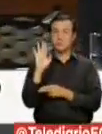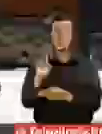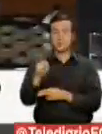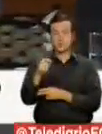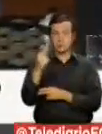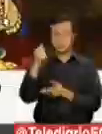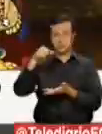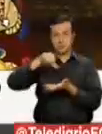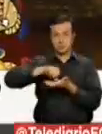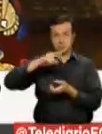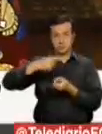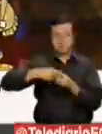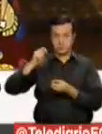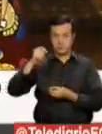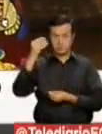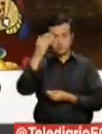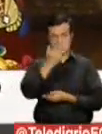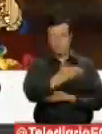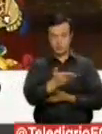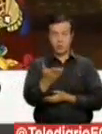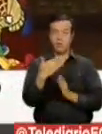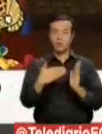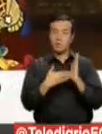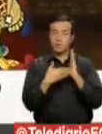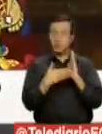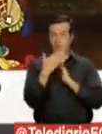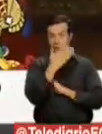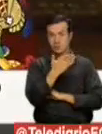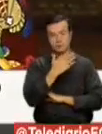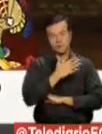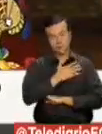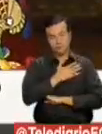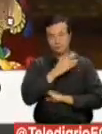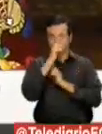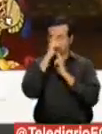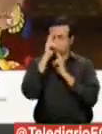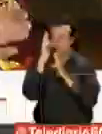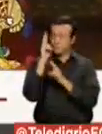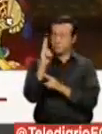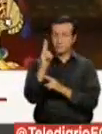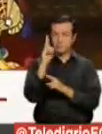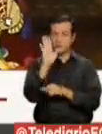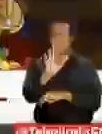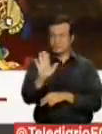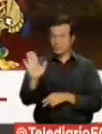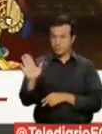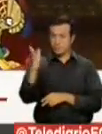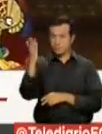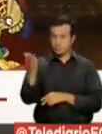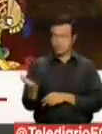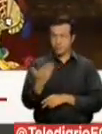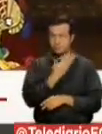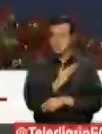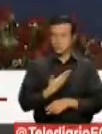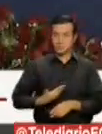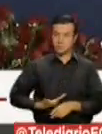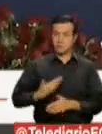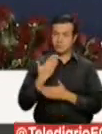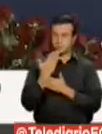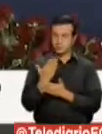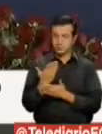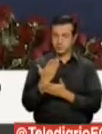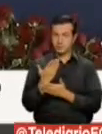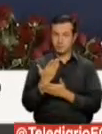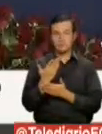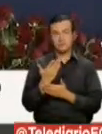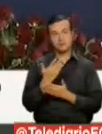ciudad. Este es también un ejemplo del cariño y del respeto que sentimos por usted, señor presidente. En un